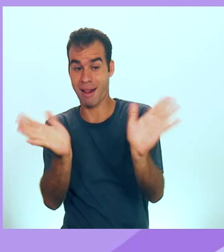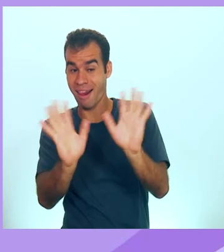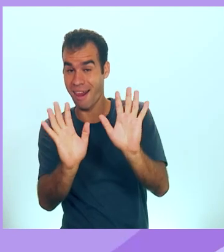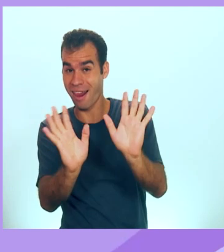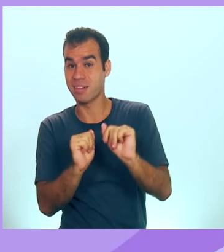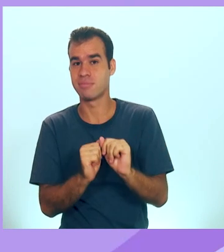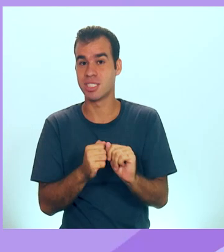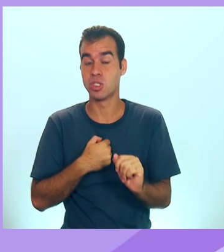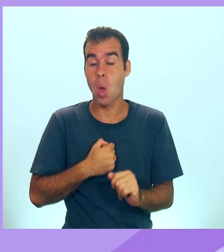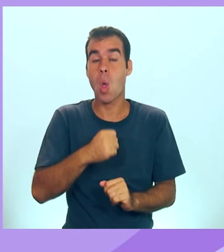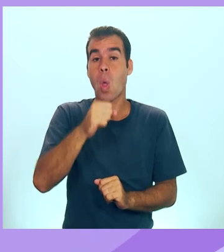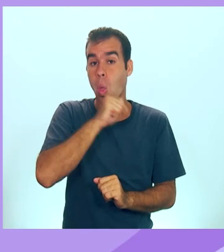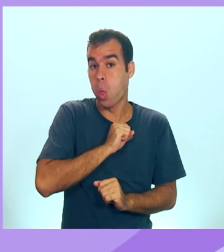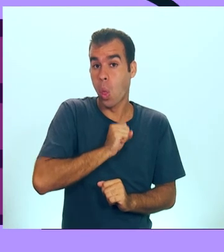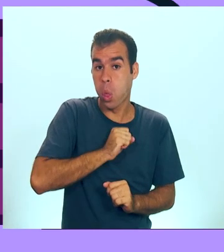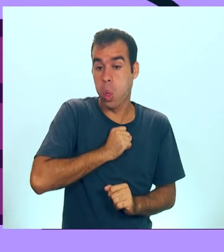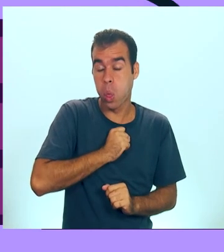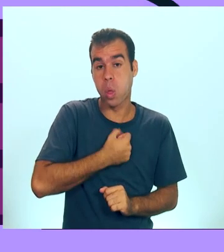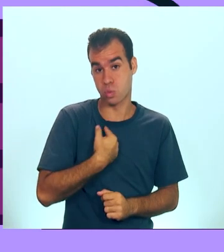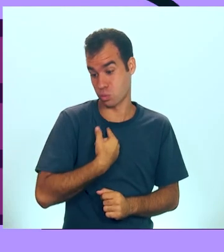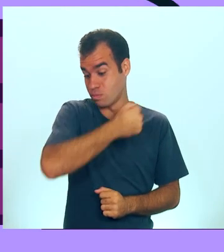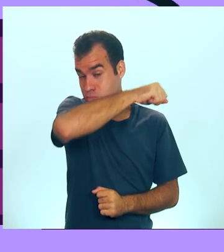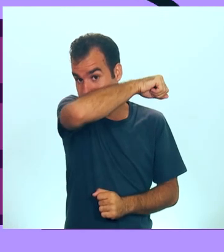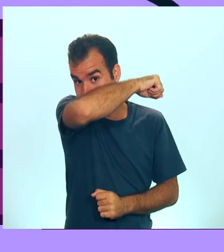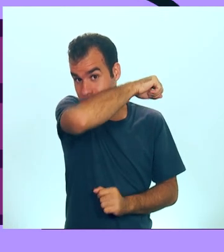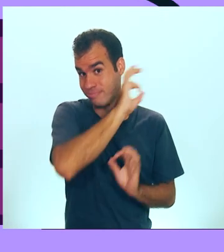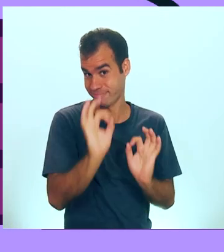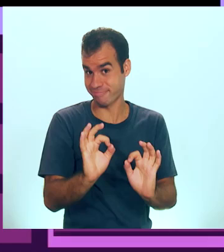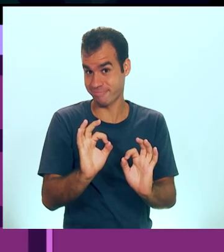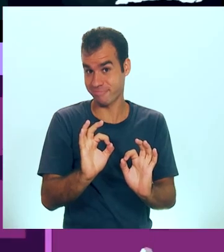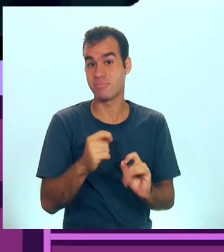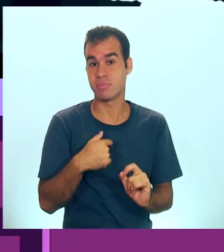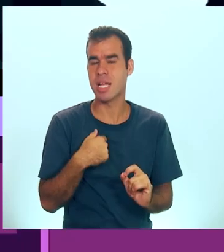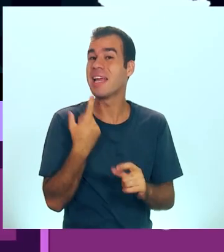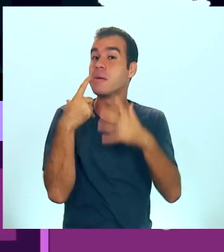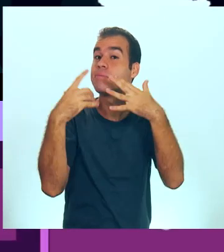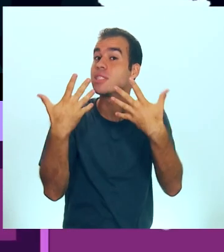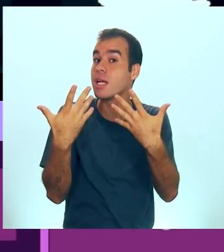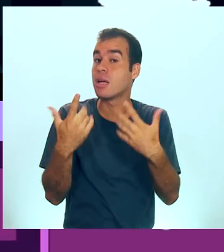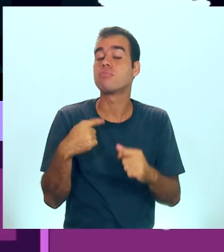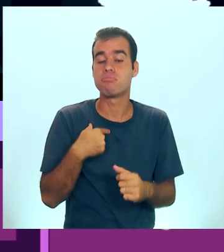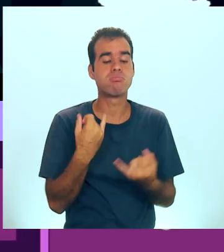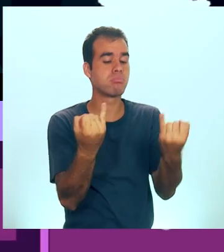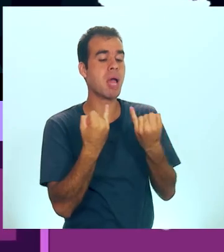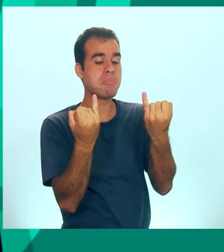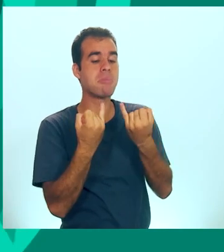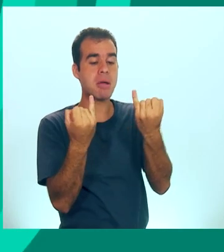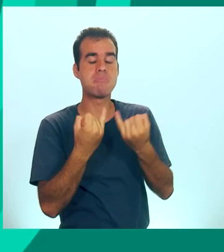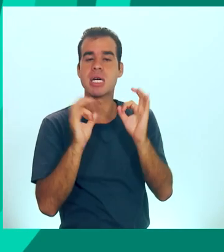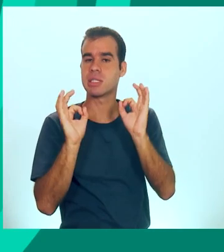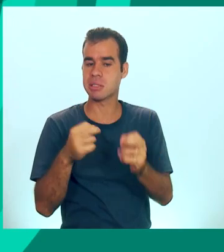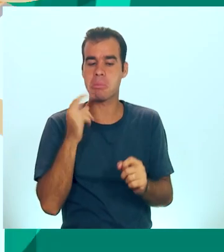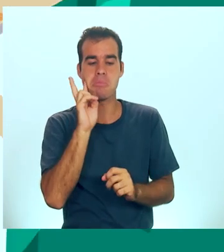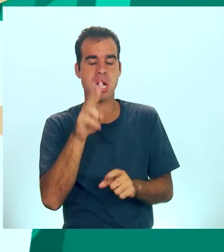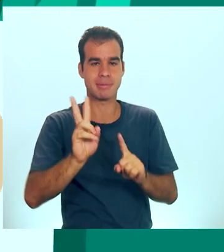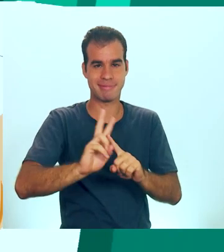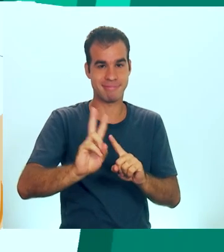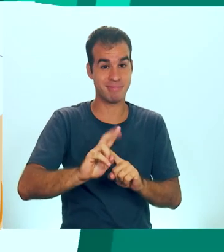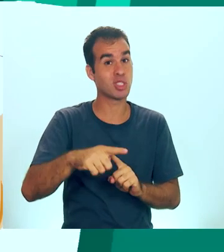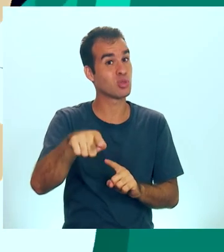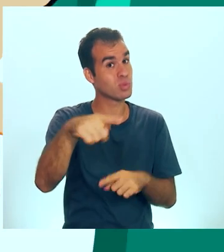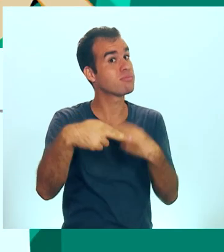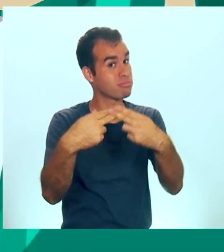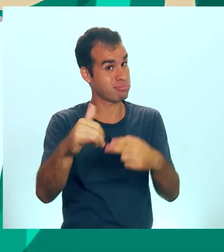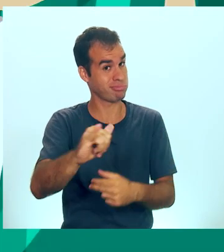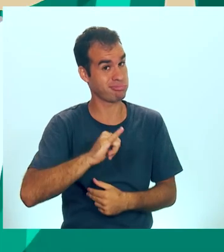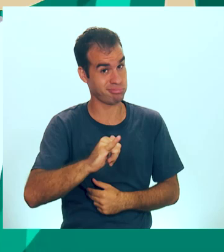boca con el codo doblado. Y lo más importante, me mantengo informado. Reacciona con